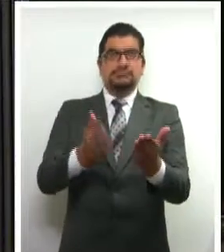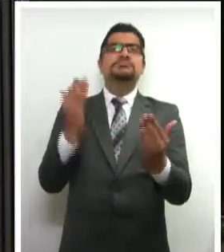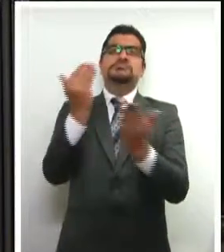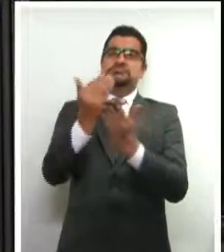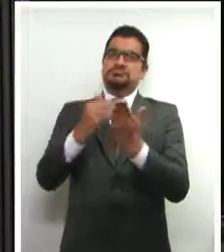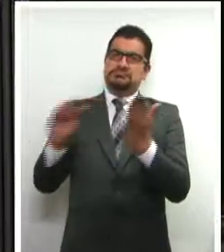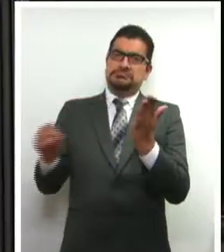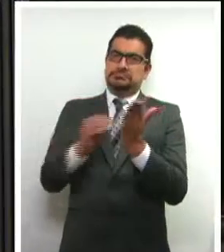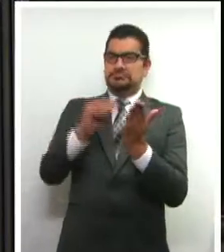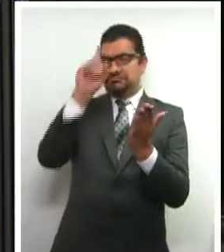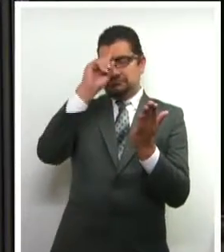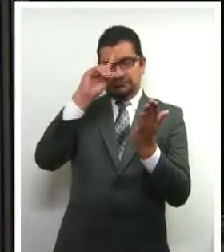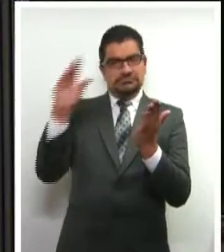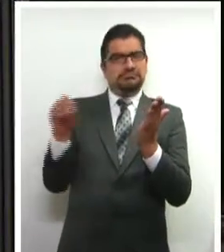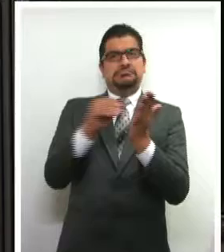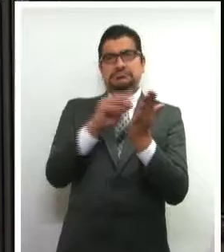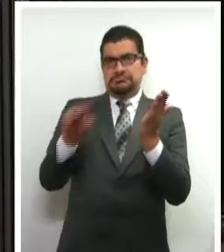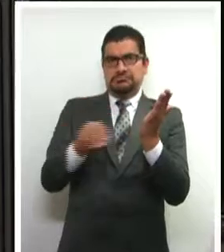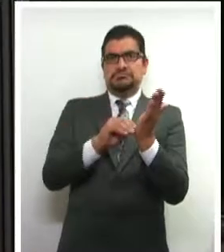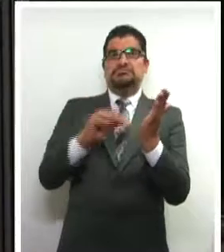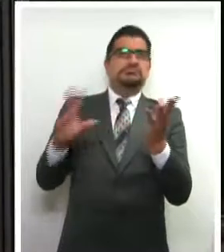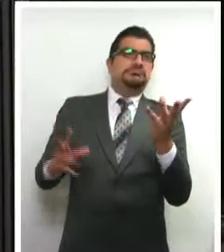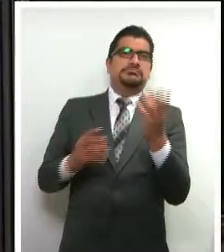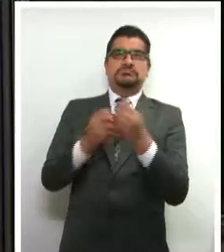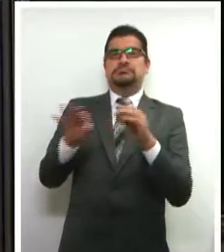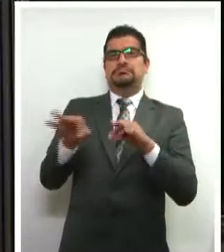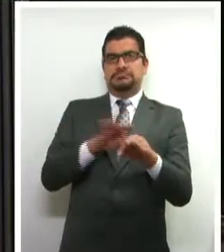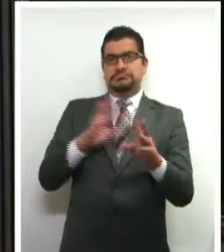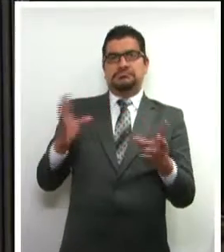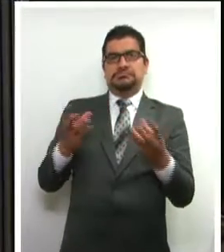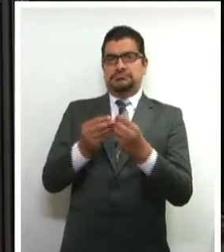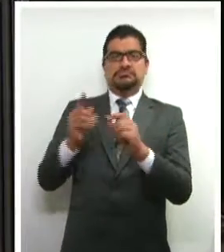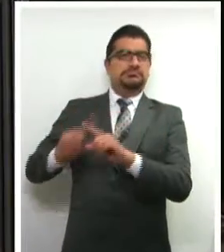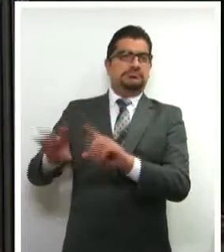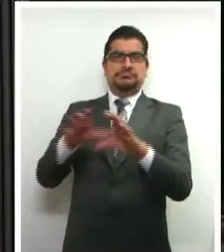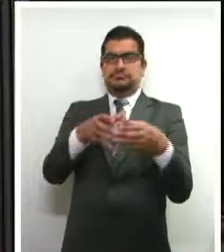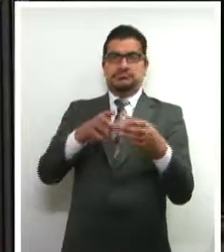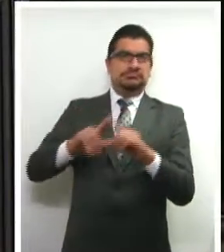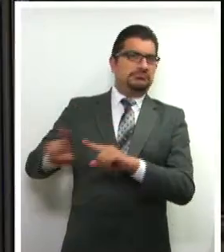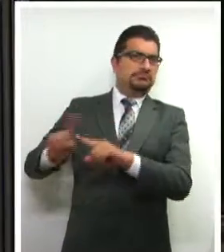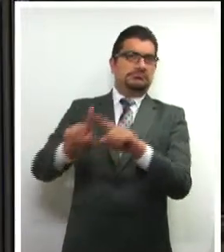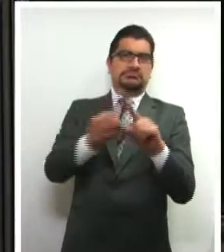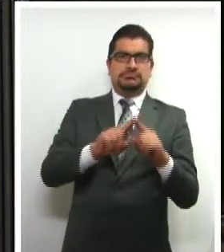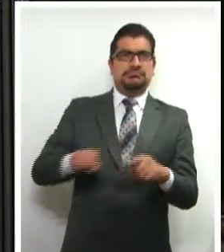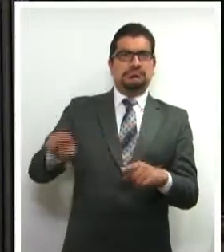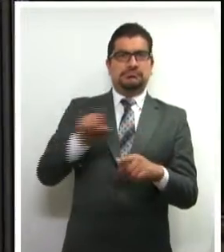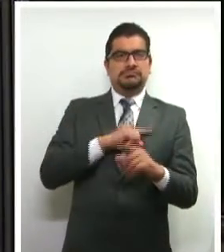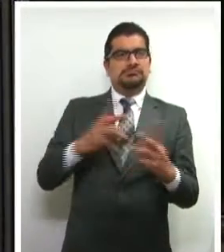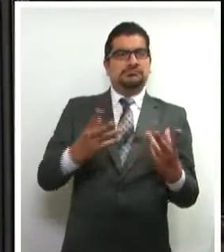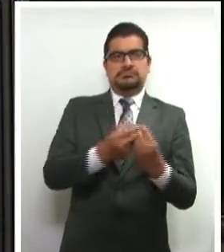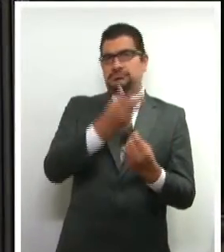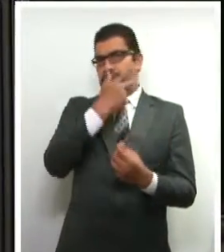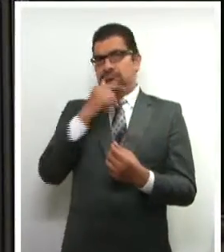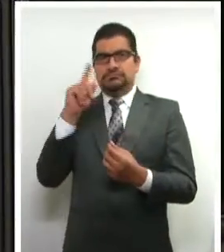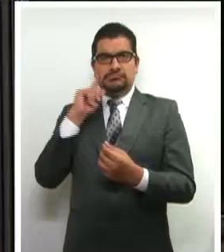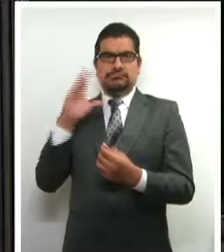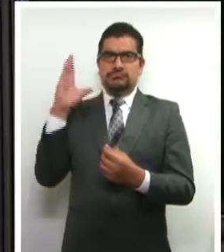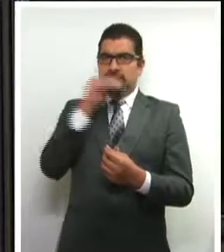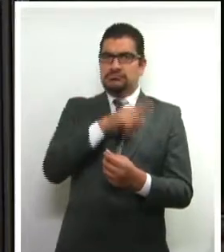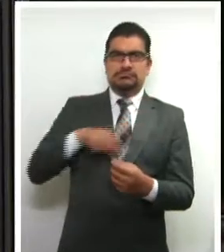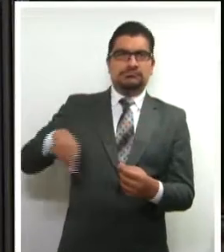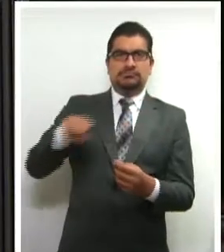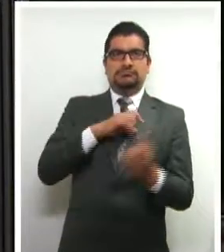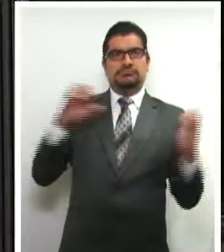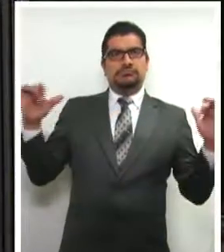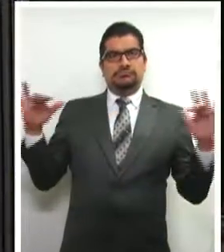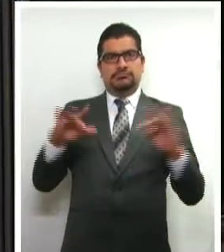las recomendaciones y los trabajos de los órganos autónomos, los encuentros de hombres y mujeres afromexicanas y